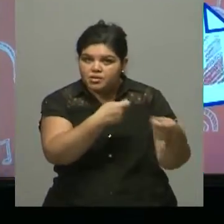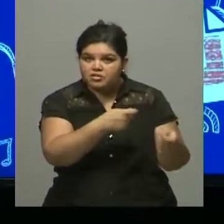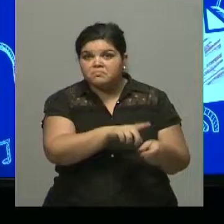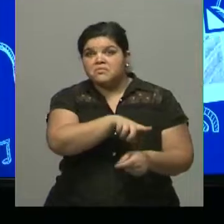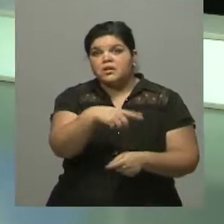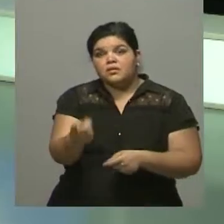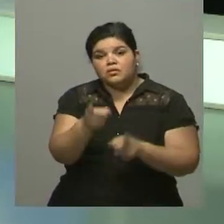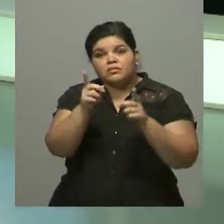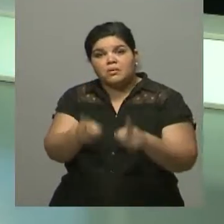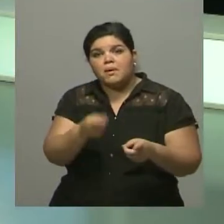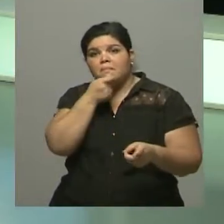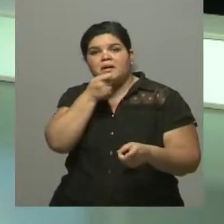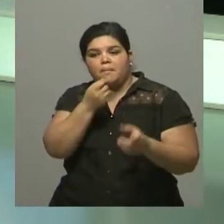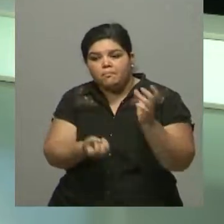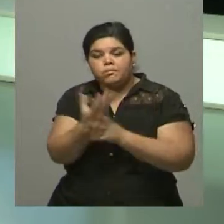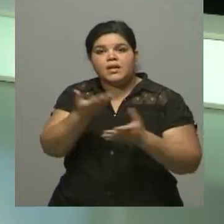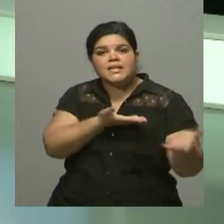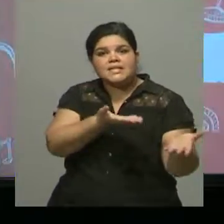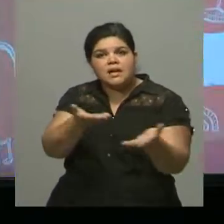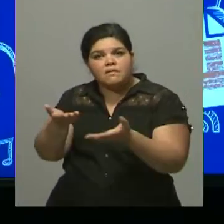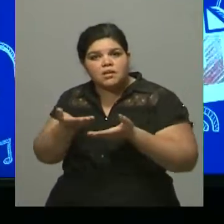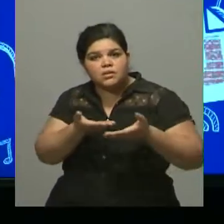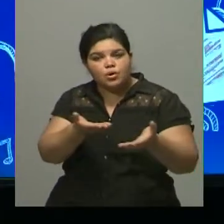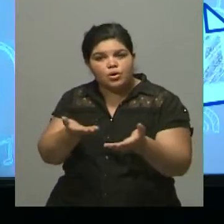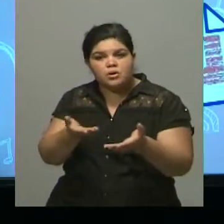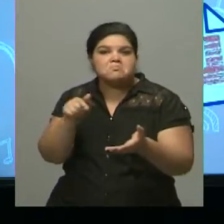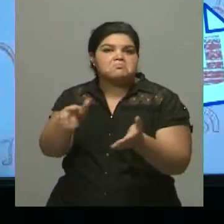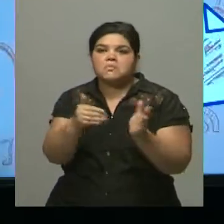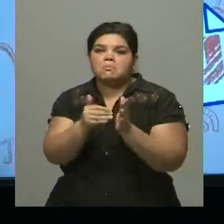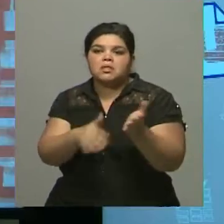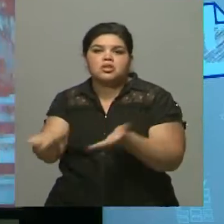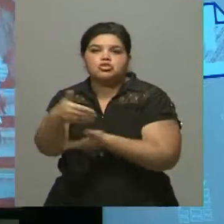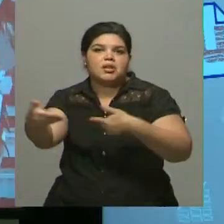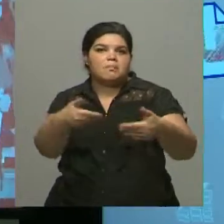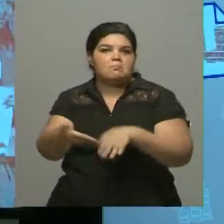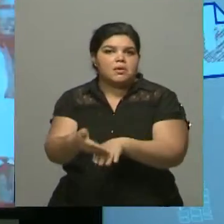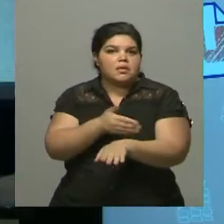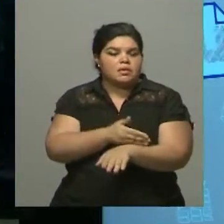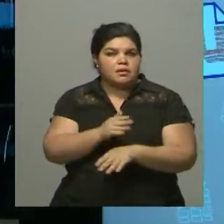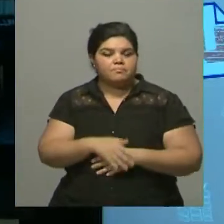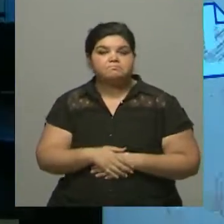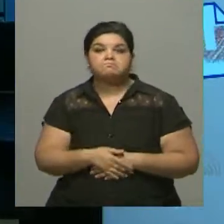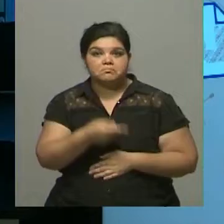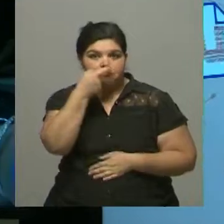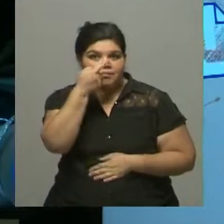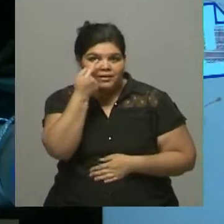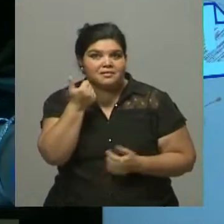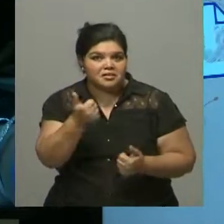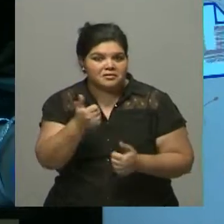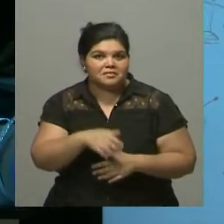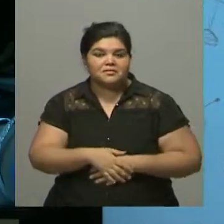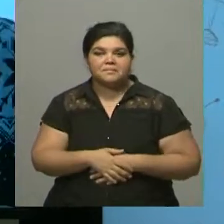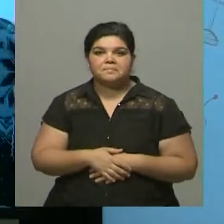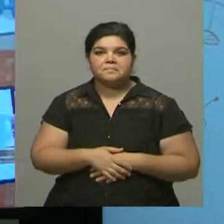para generar un servicio mucho más acorde a las demandas que puede tener la sociedad. Tal cual. Bueno, muy interesante. Y